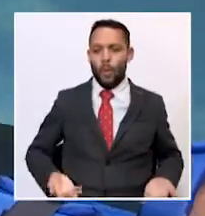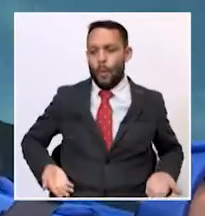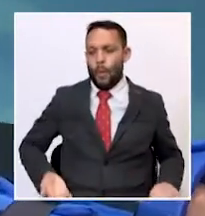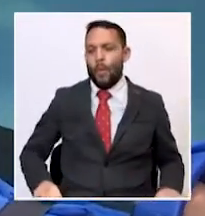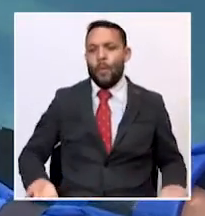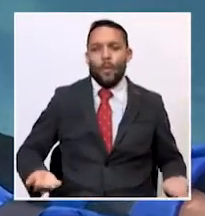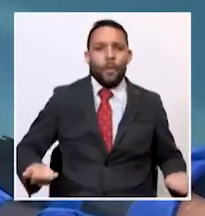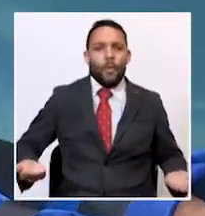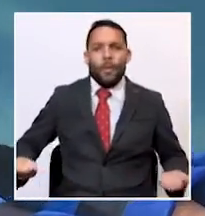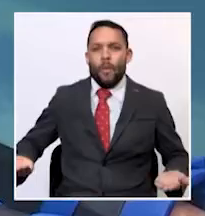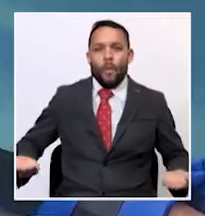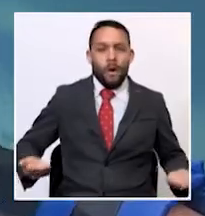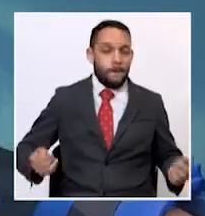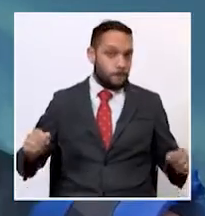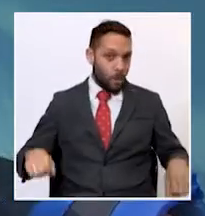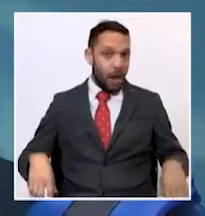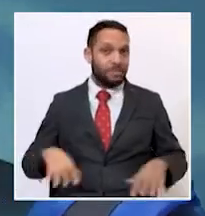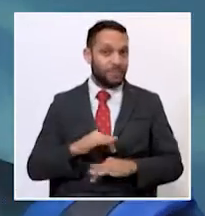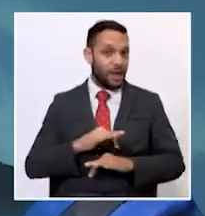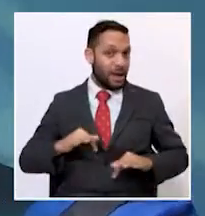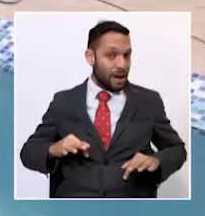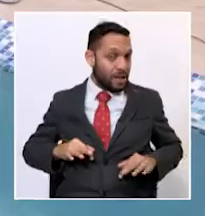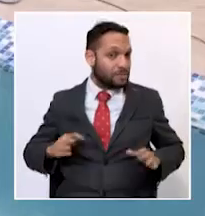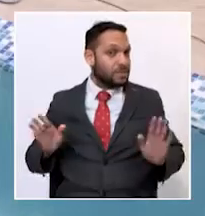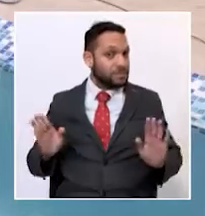paciente. Te está haciendo terapia. Exacto.